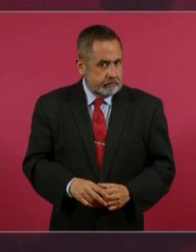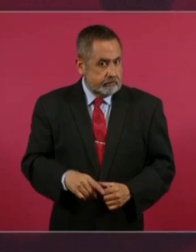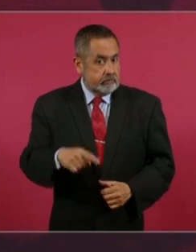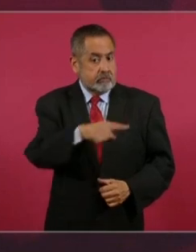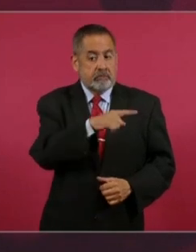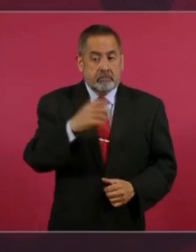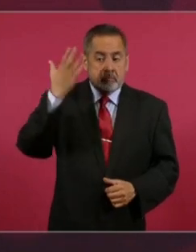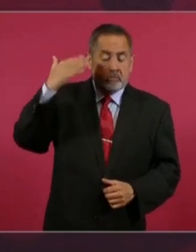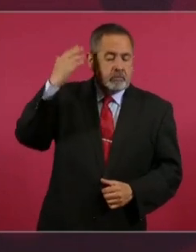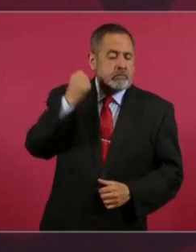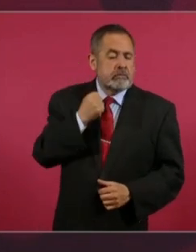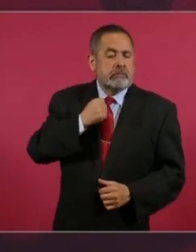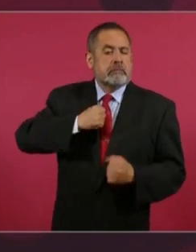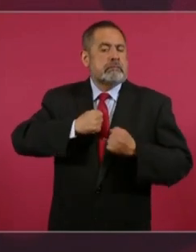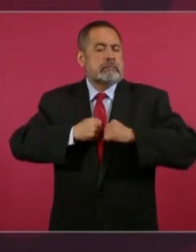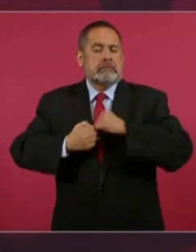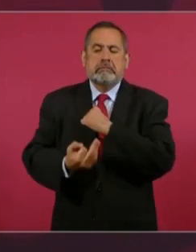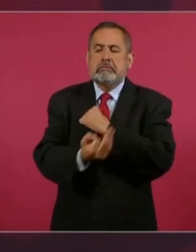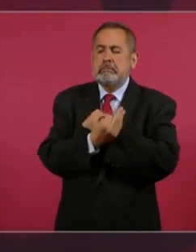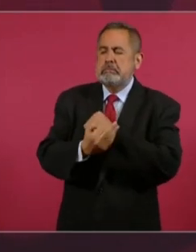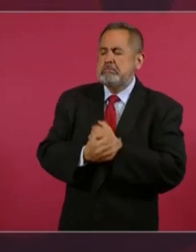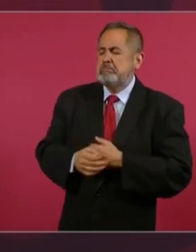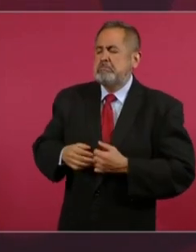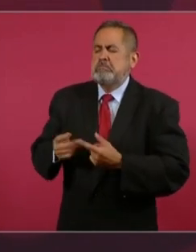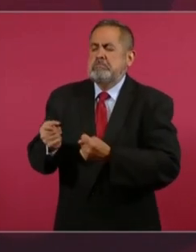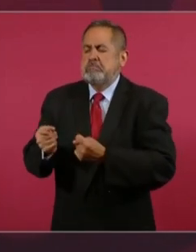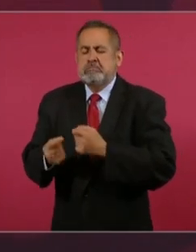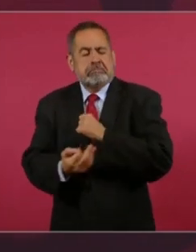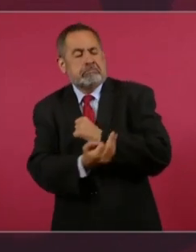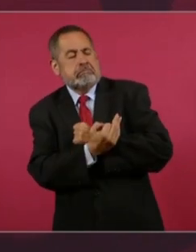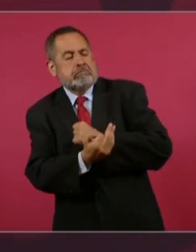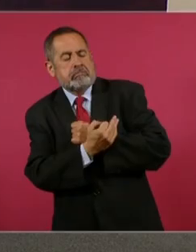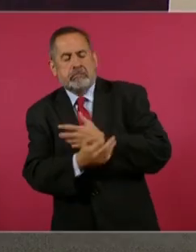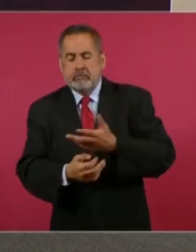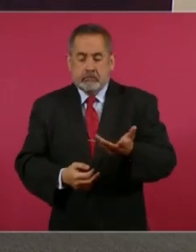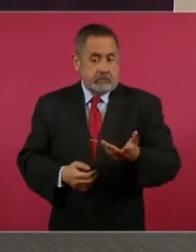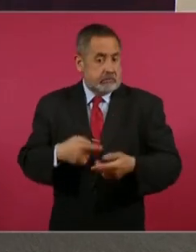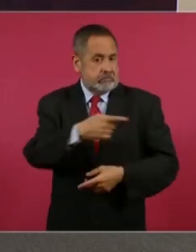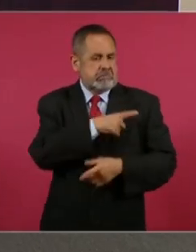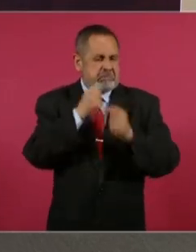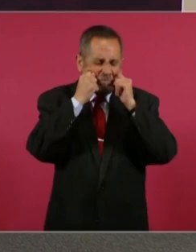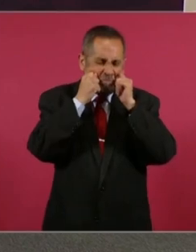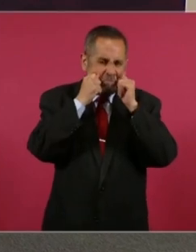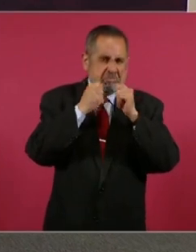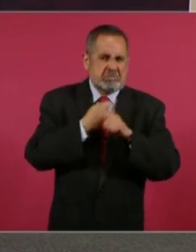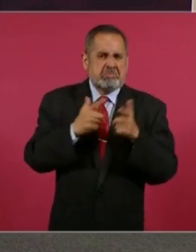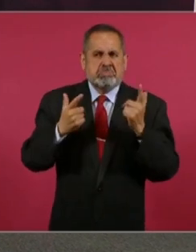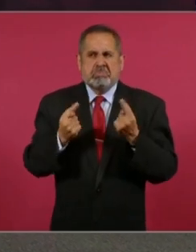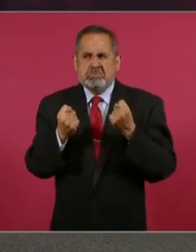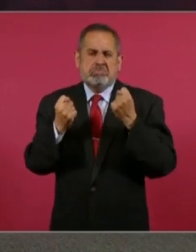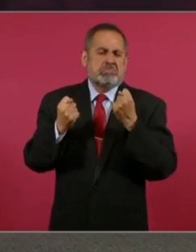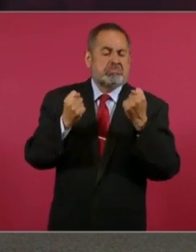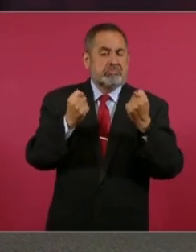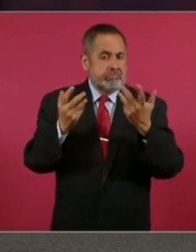tenían influencias y entonces hacían lo que querían.